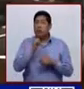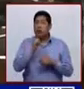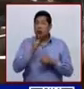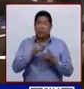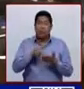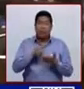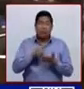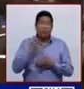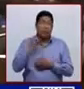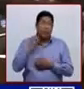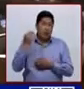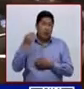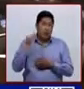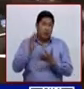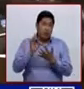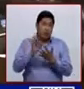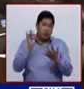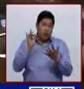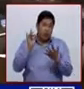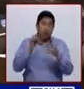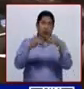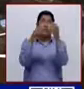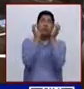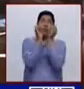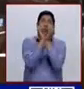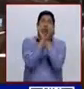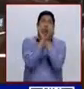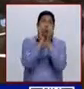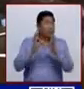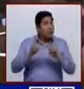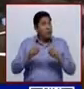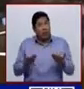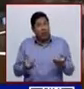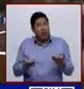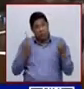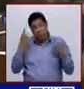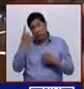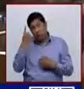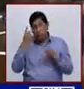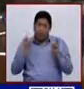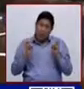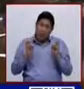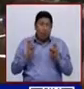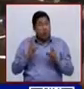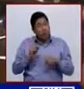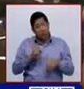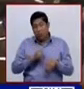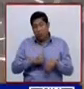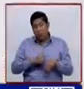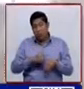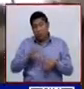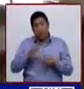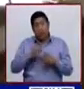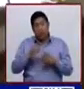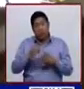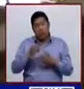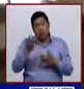Asamblea Legislativa es la elección del Defensor del Pueblo por un solo tema, porque no alcanzaron los 2/3.